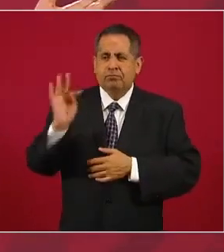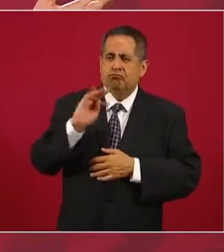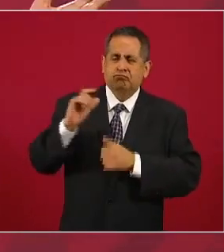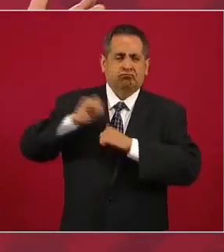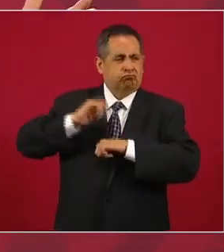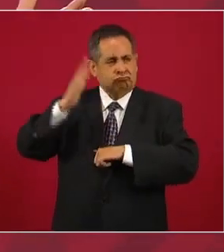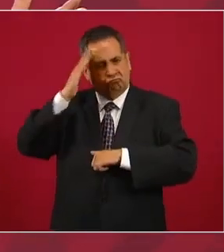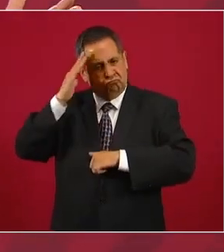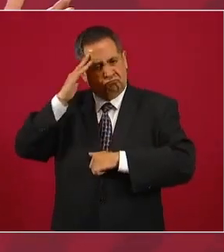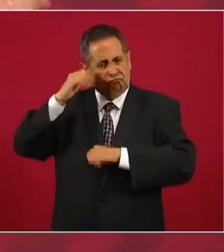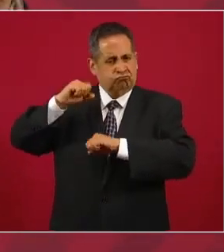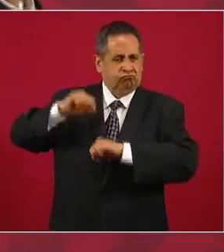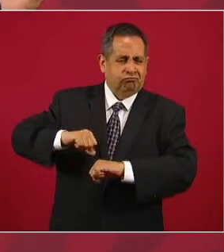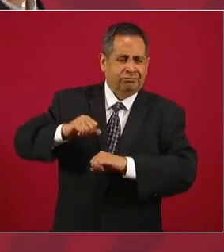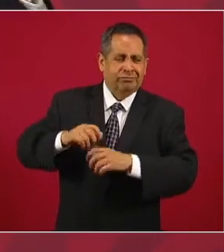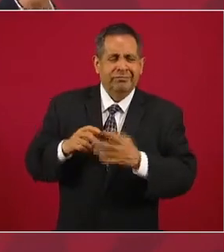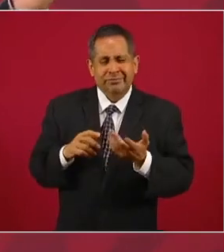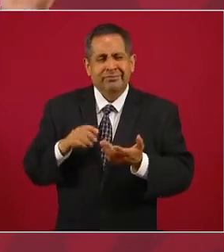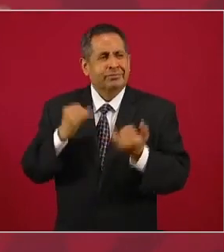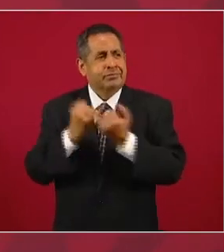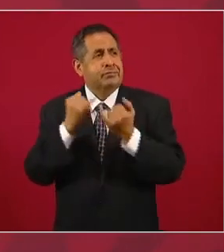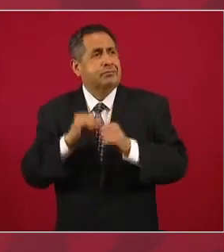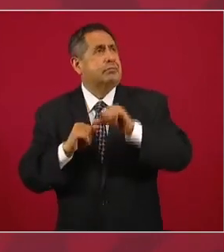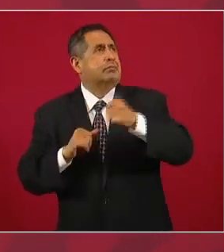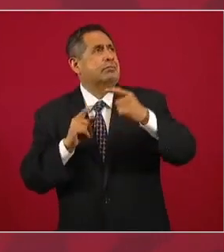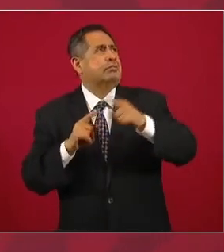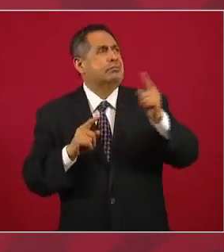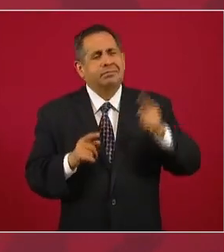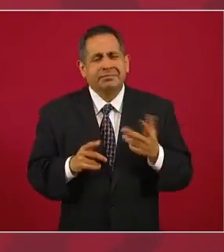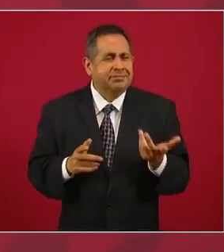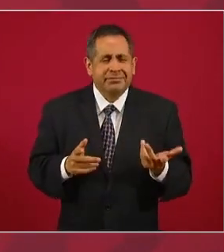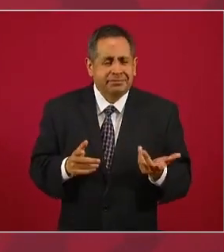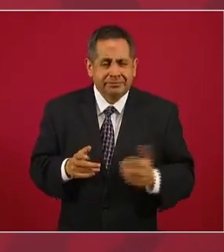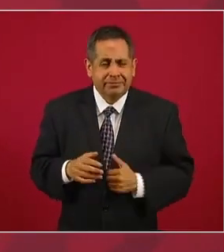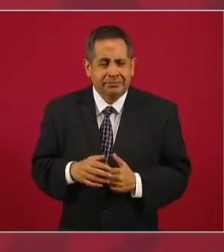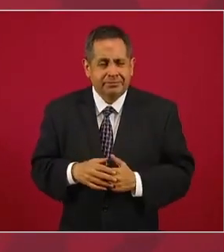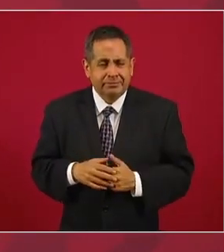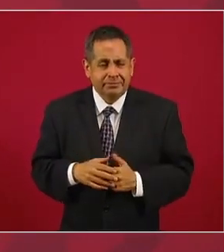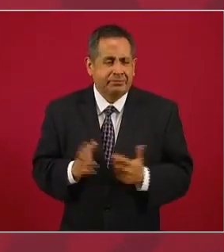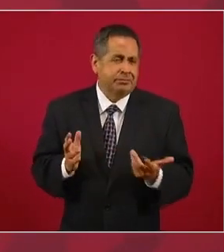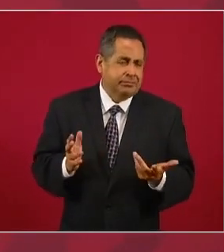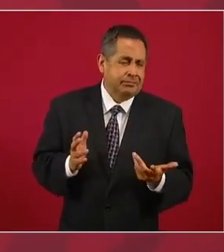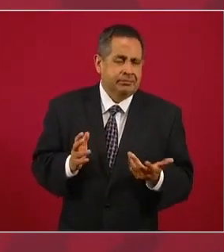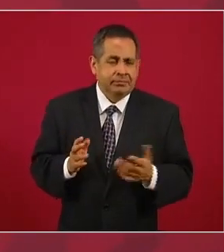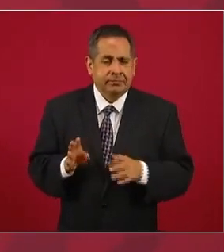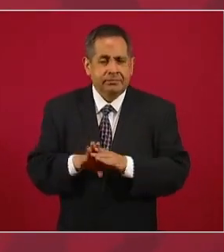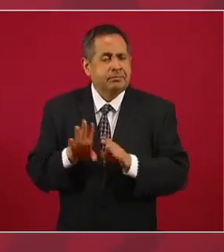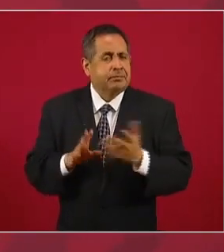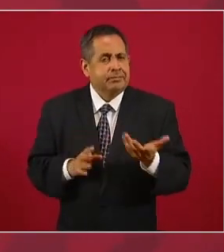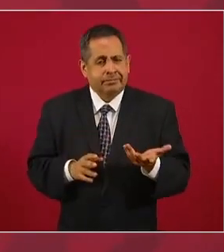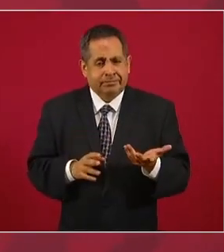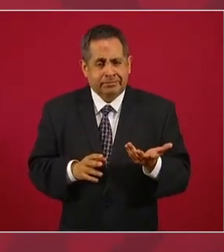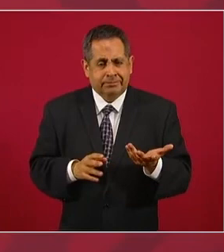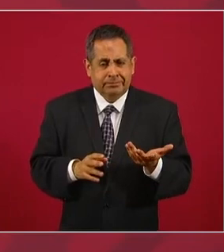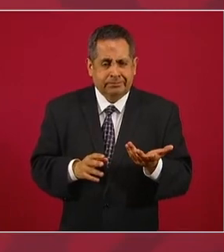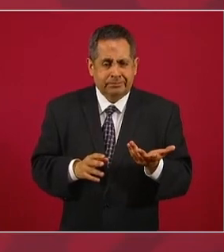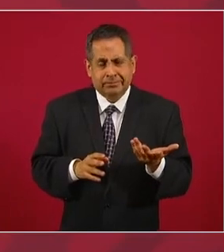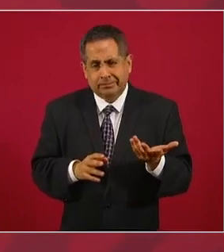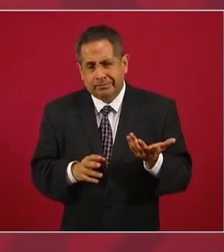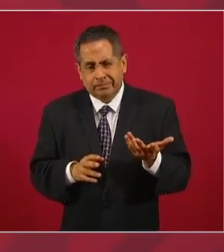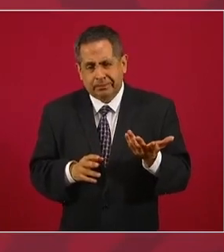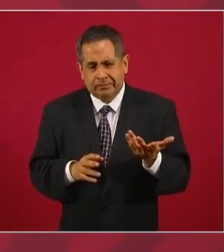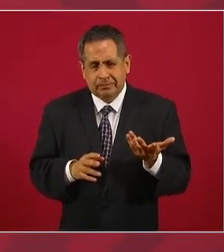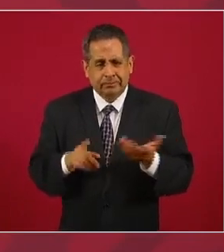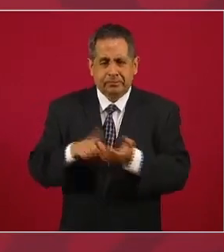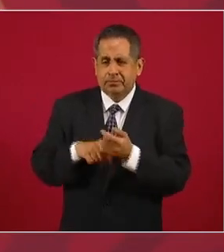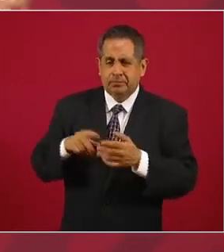cacicazgos como los que hay en otras partes, pues uno diría, pues